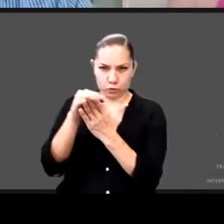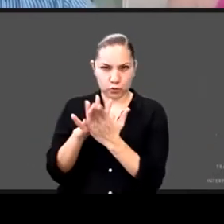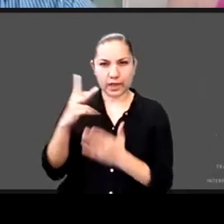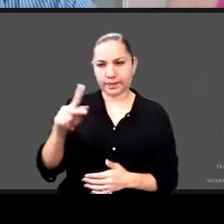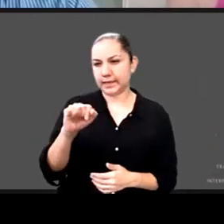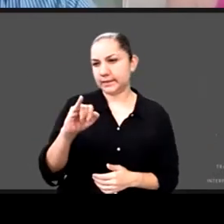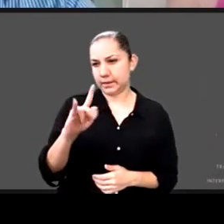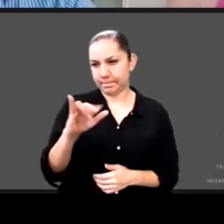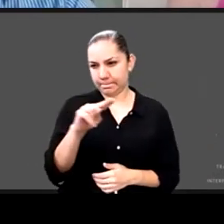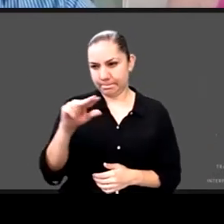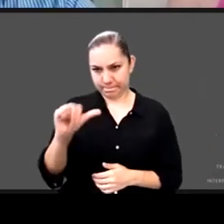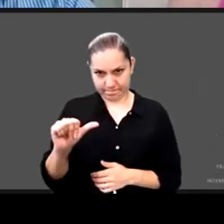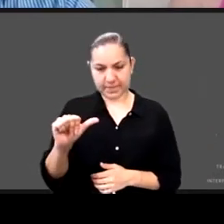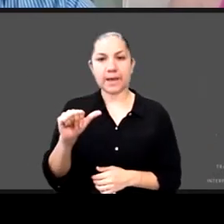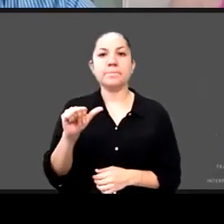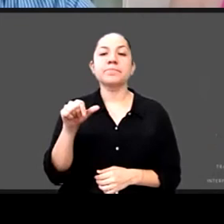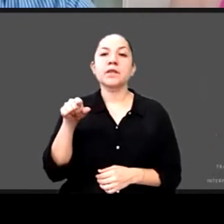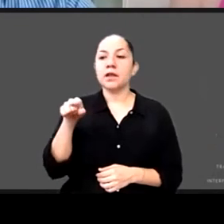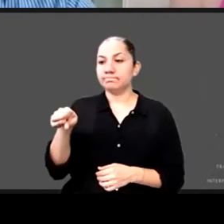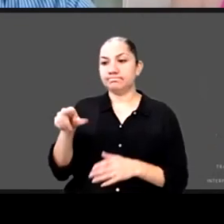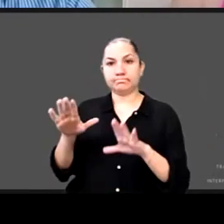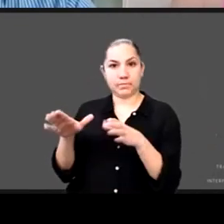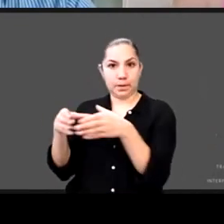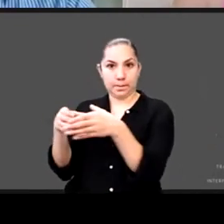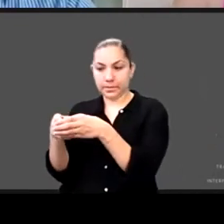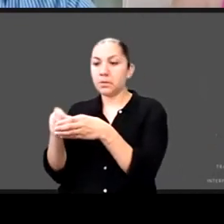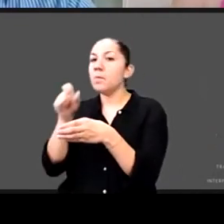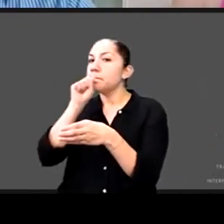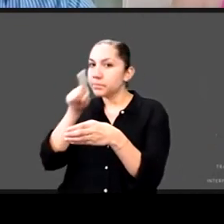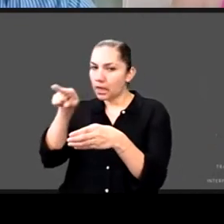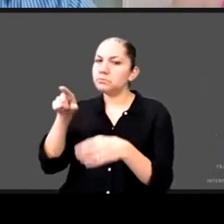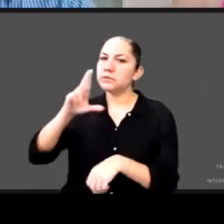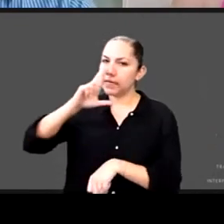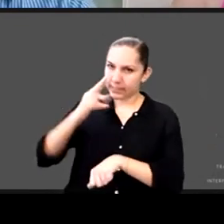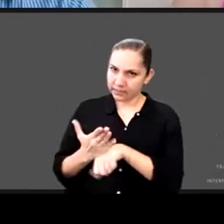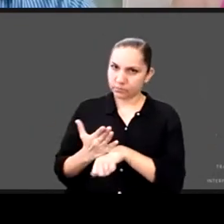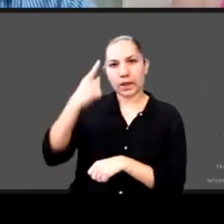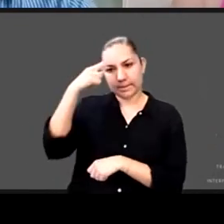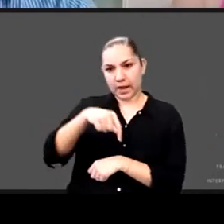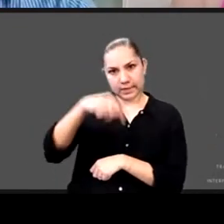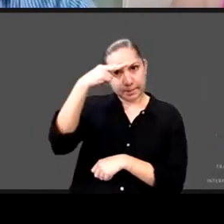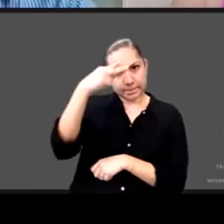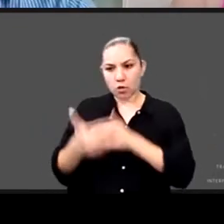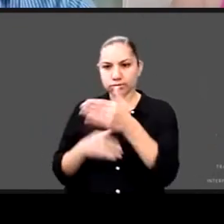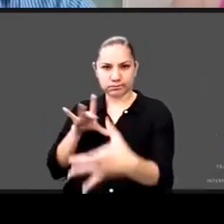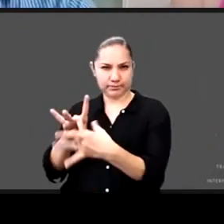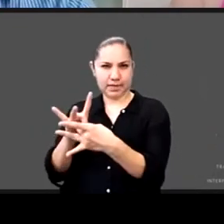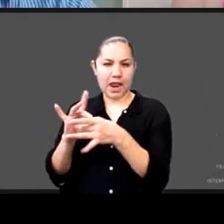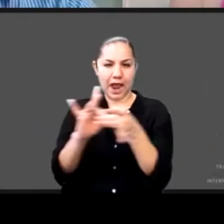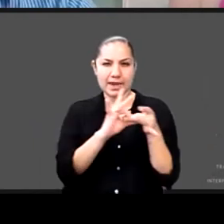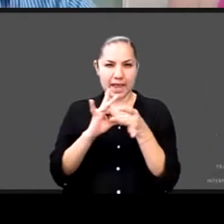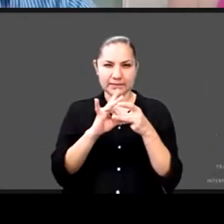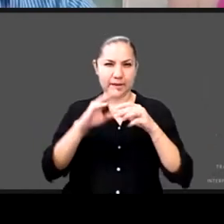Protección Integral de Niñas, Niños y Adolescentes, de SIPINA. También es responsable de la implementación en México de la Alianza Global para poner fin a